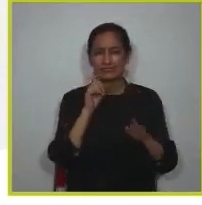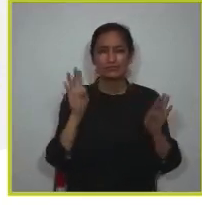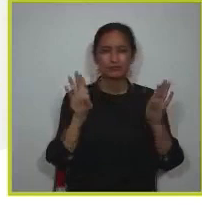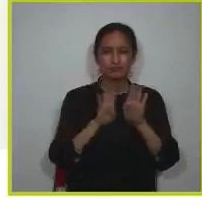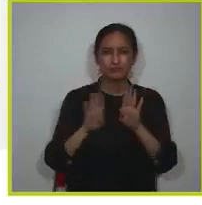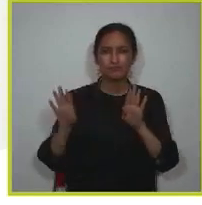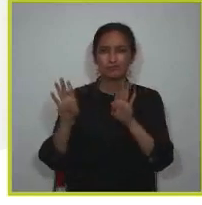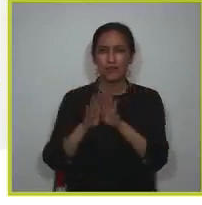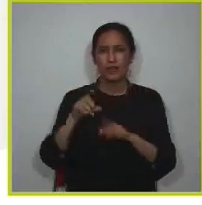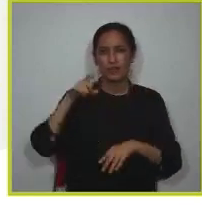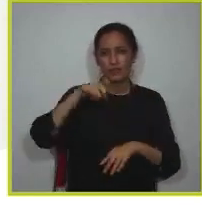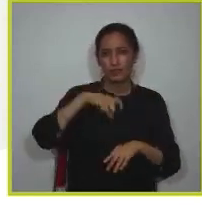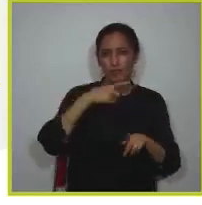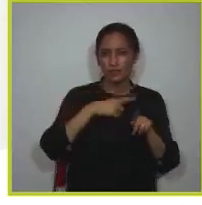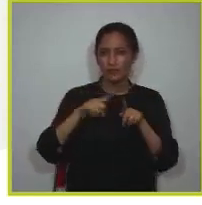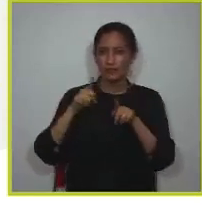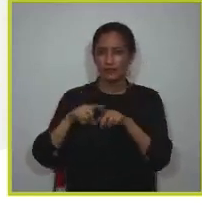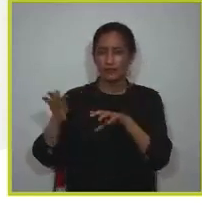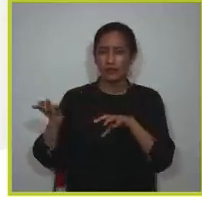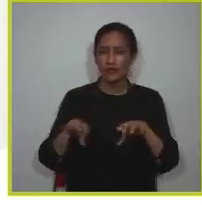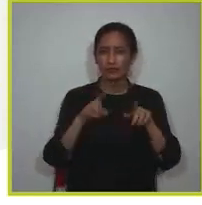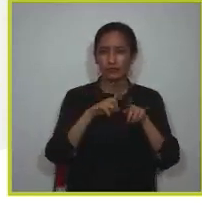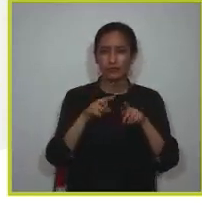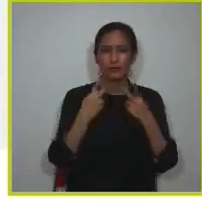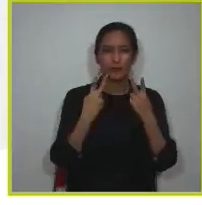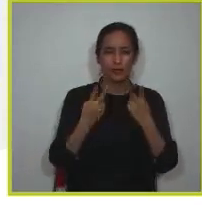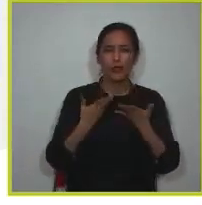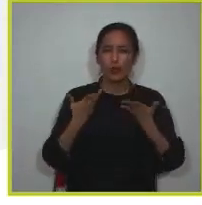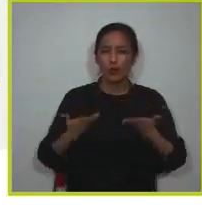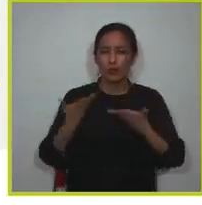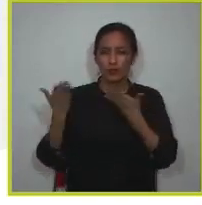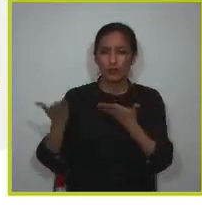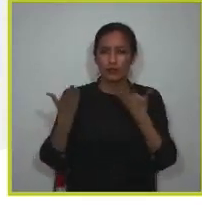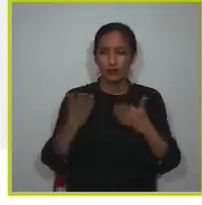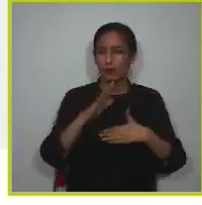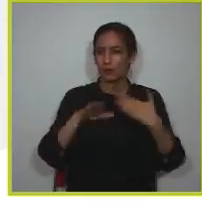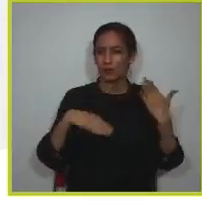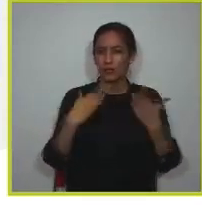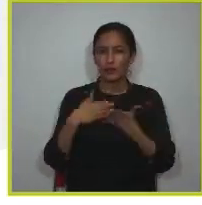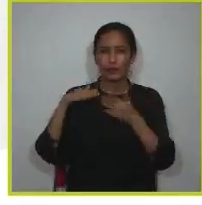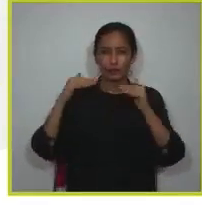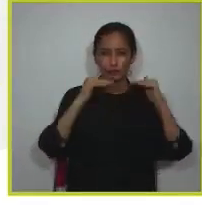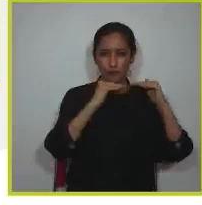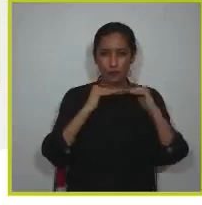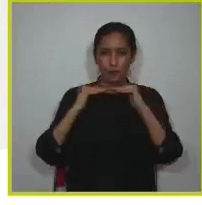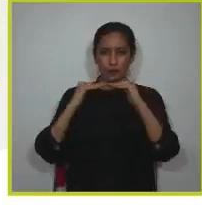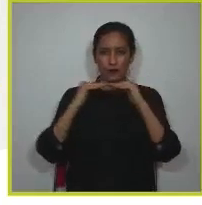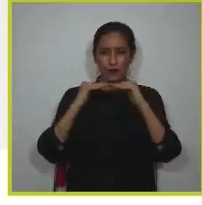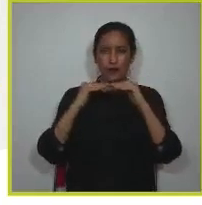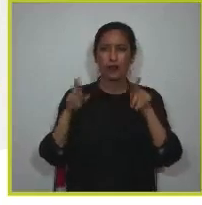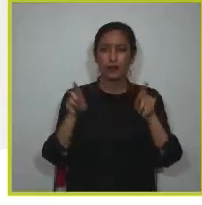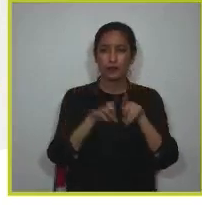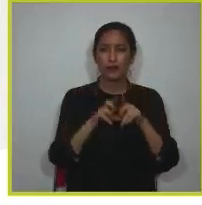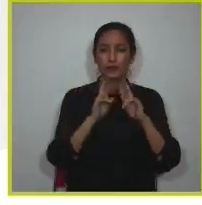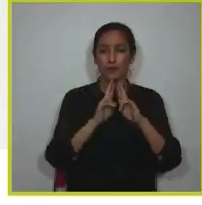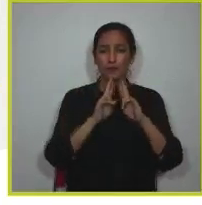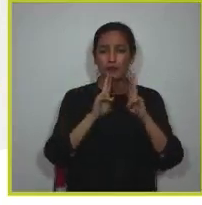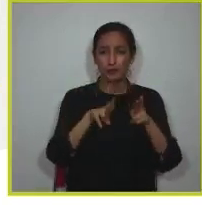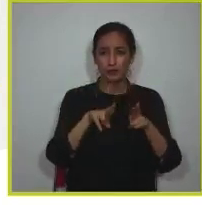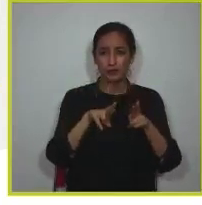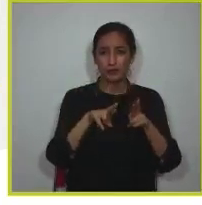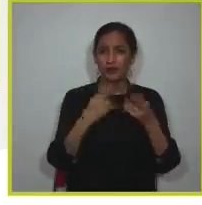necesidad de contar con herramientas eficientes para asegurar una estandarización y una respuesta